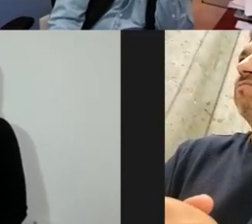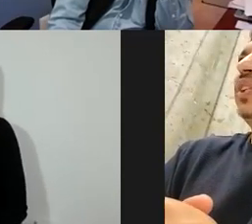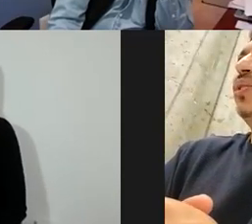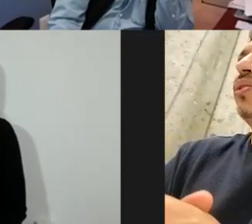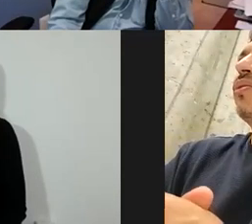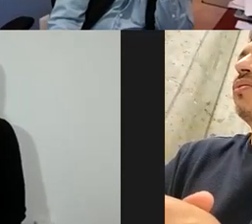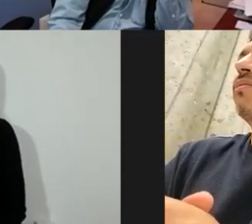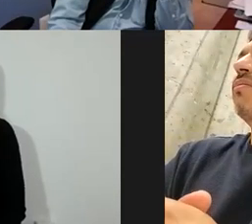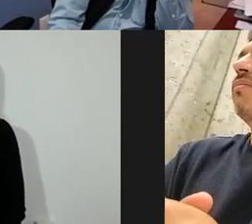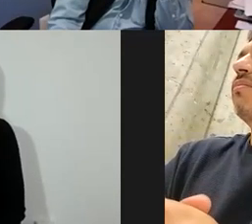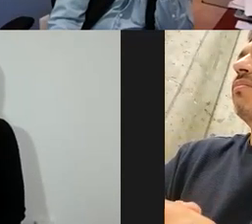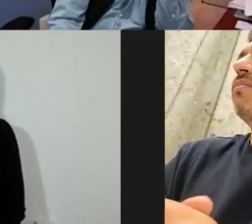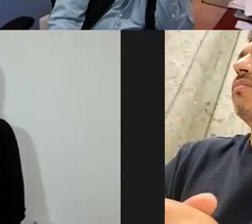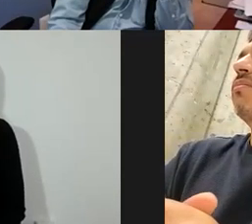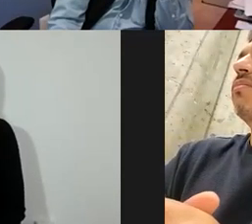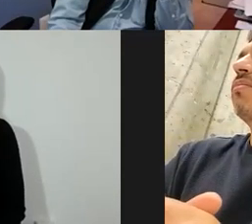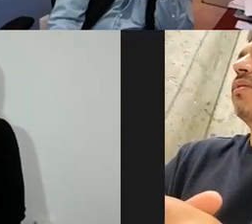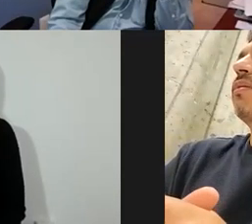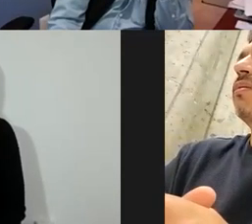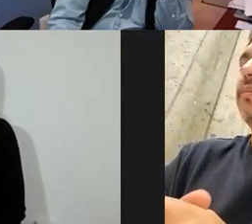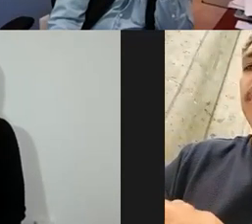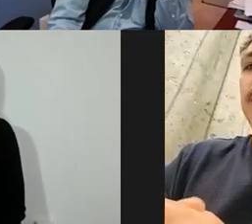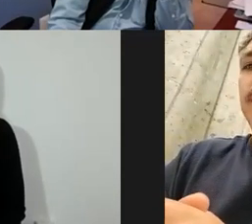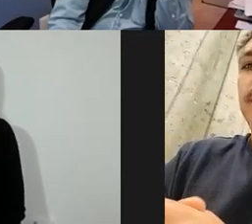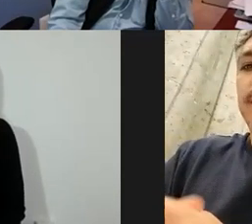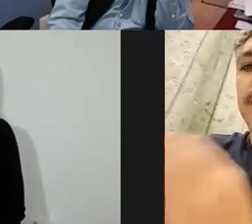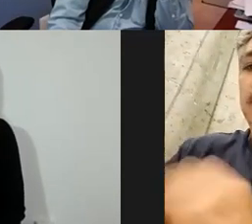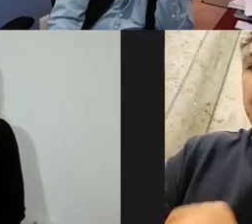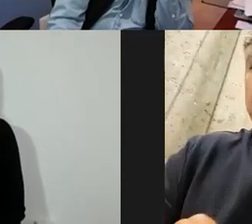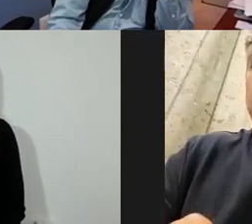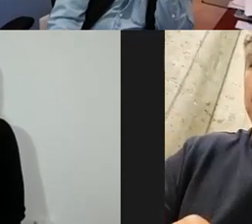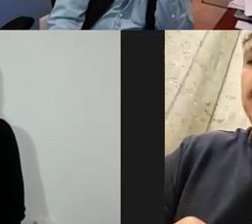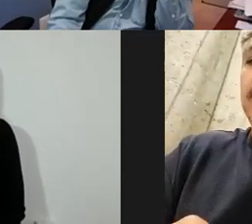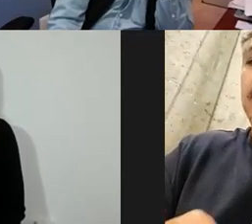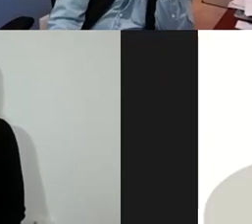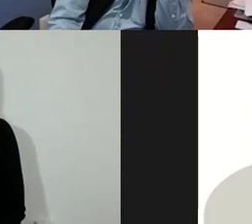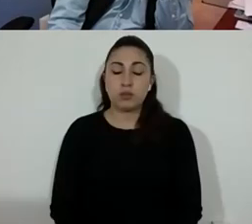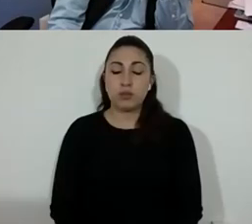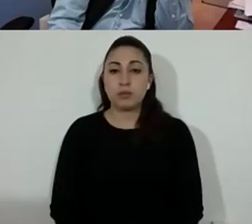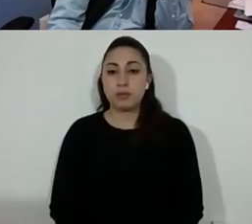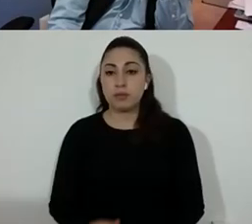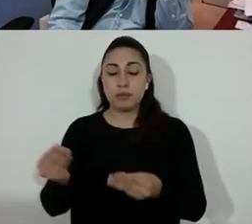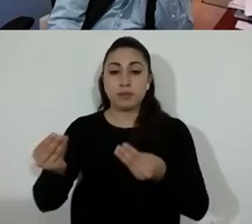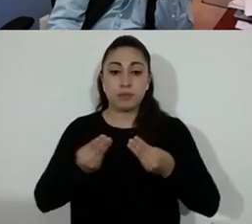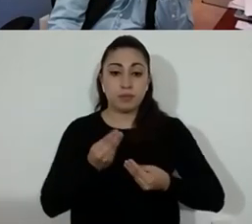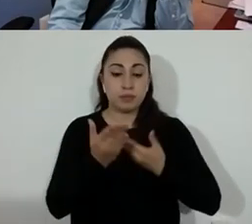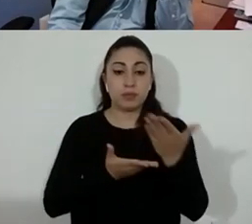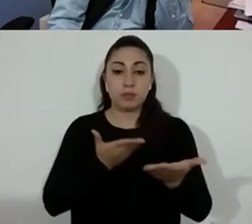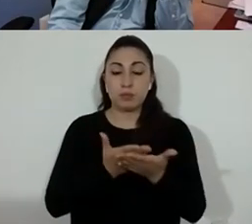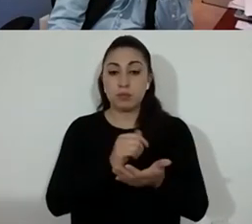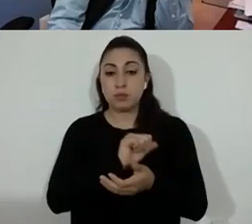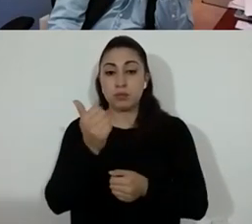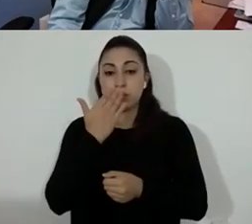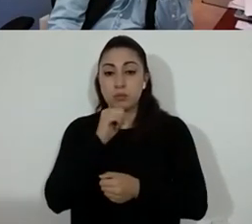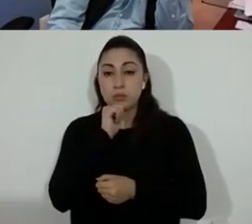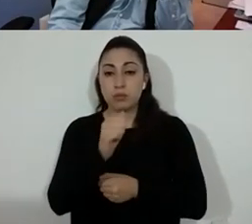Diputado, claro que sí, diputado presidente. Entonces, al no recibir reserva alguna... sobre ese